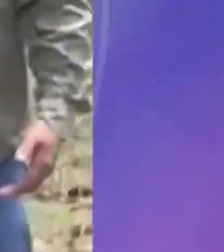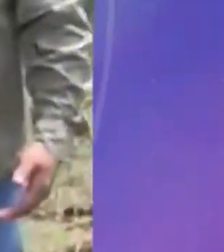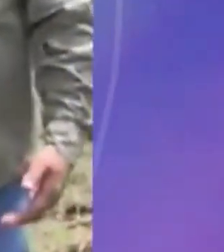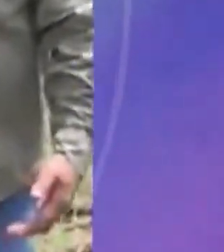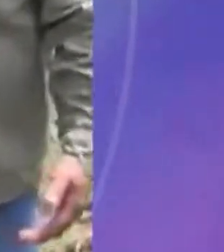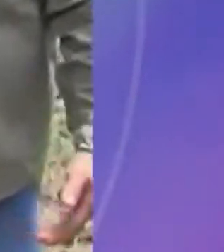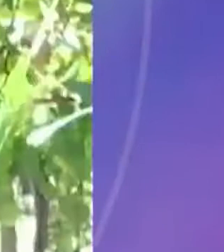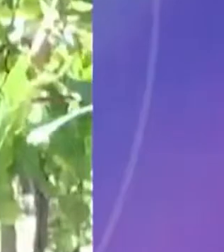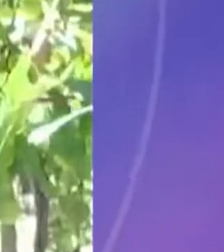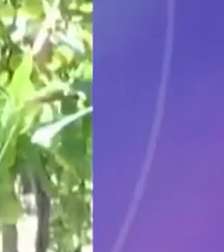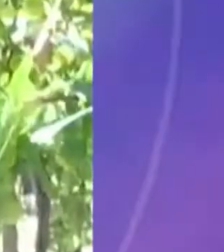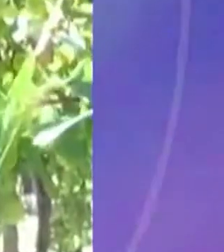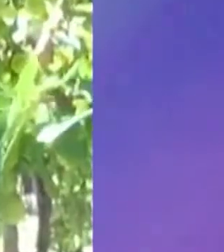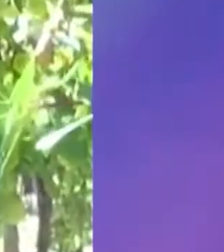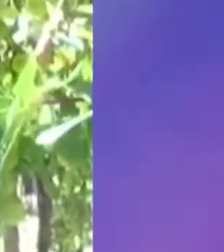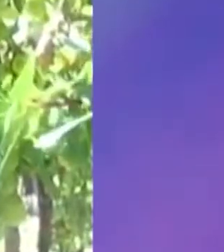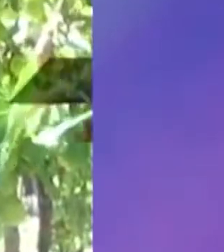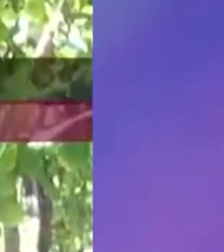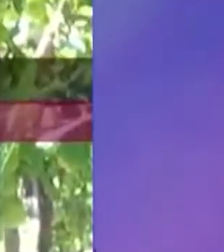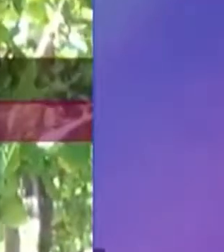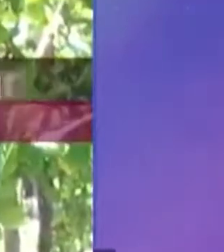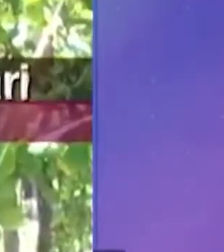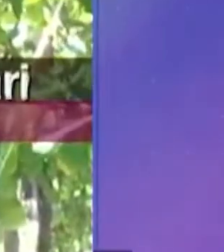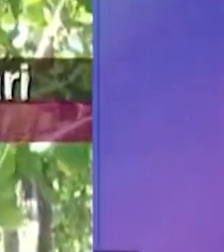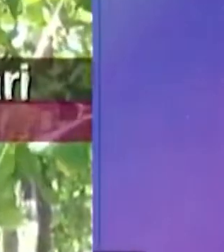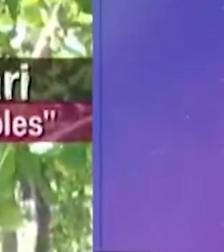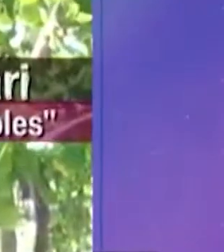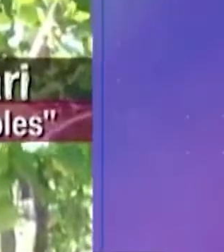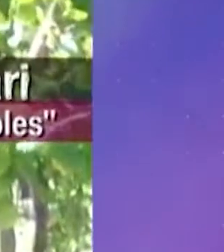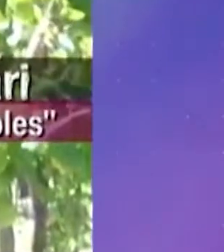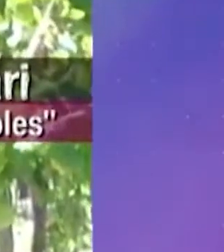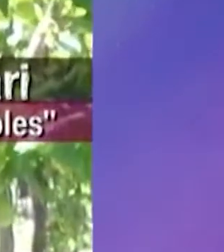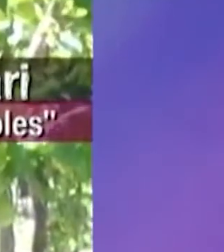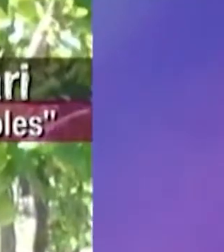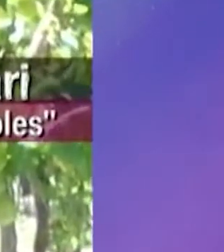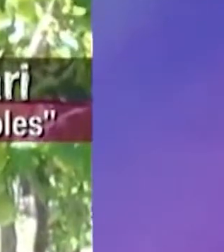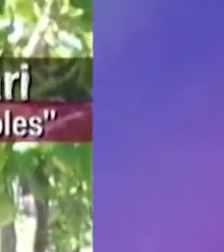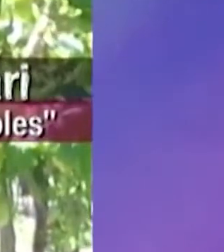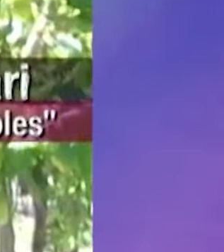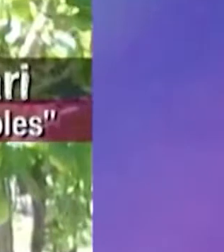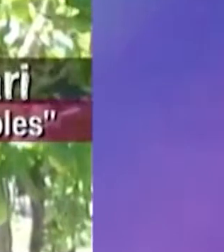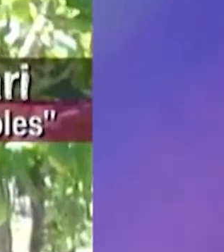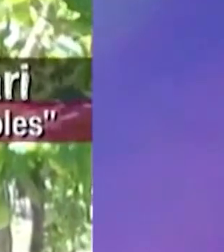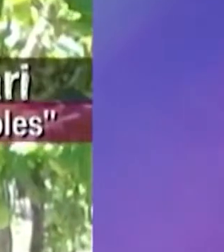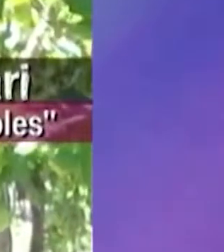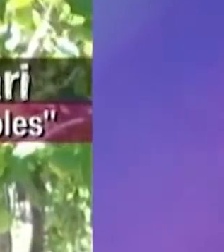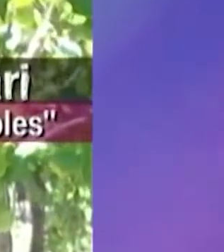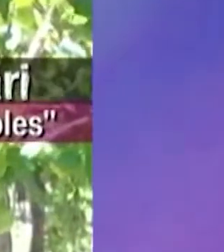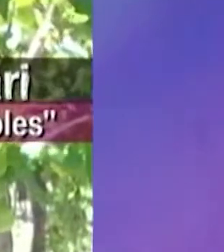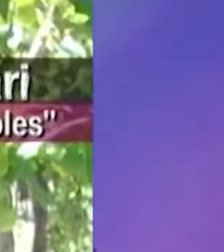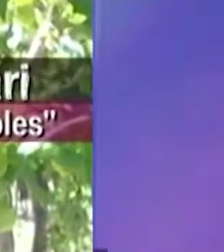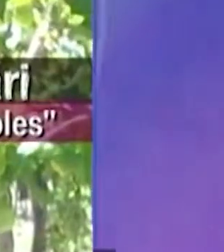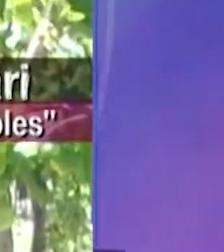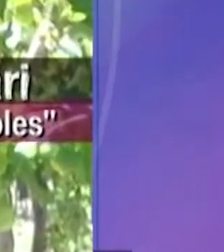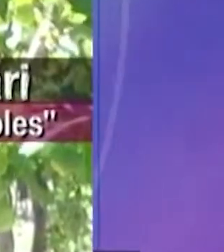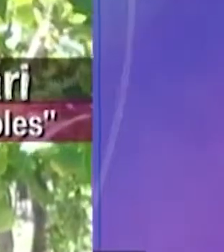Mira. El producto nuestro no vale. Y por ahí yo veo en la góndola lo que sale una botella de